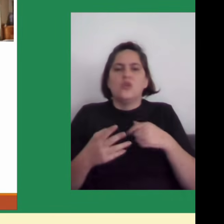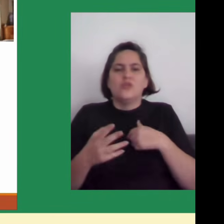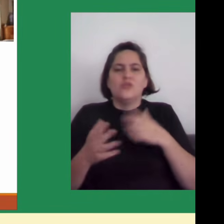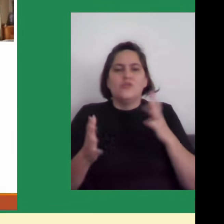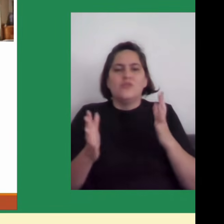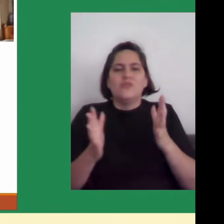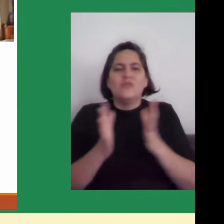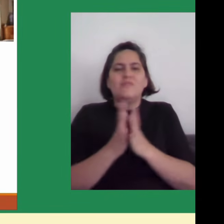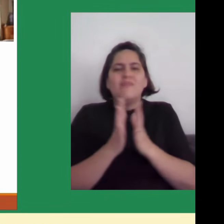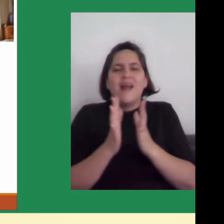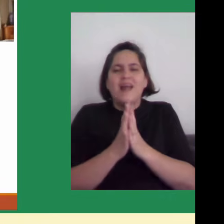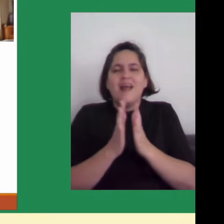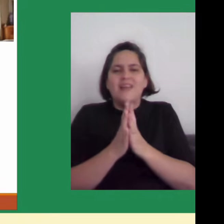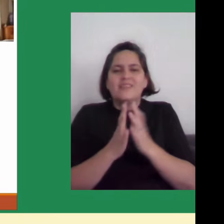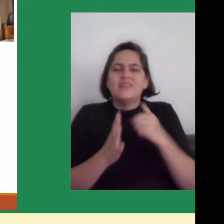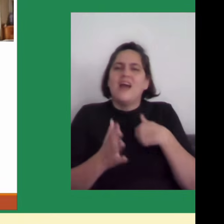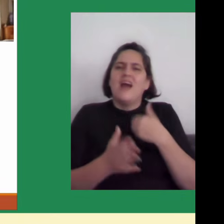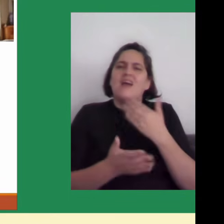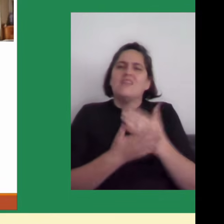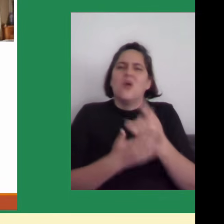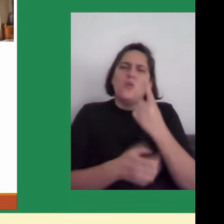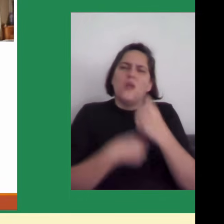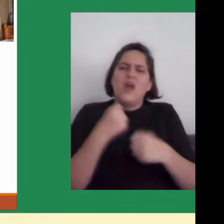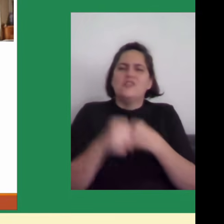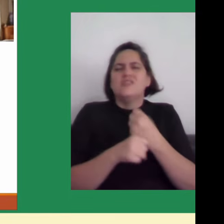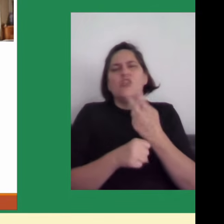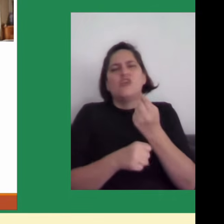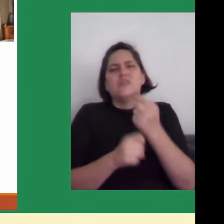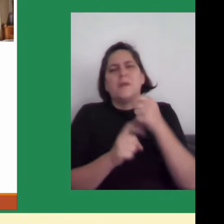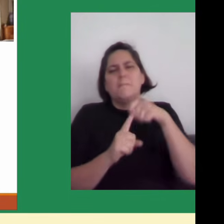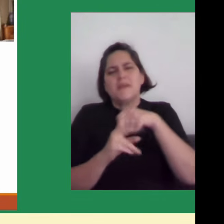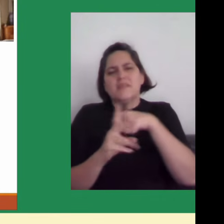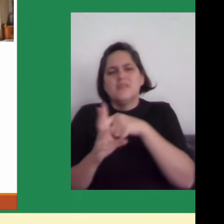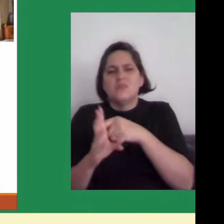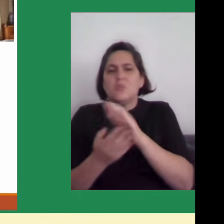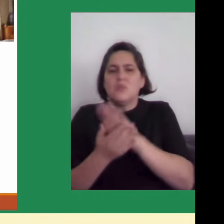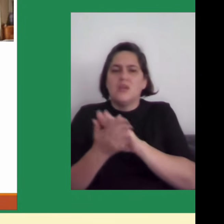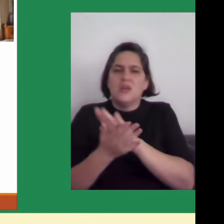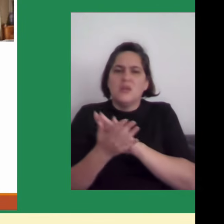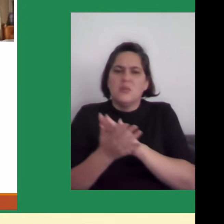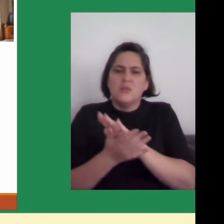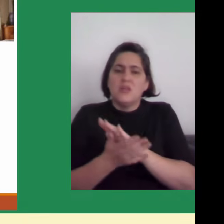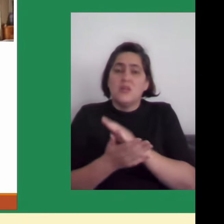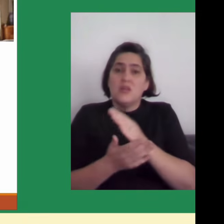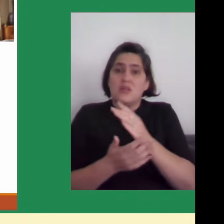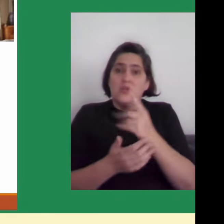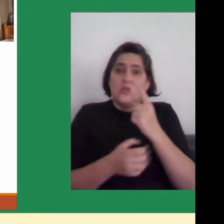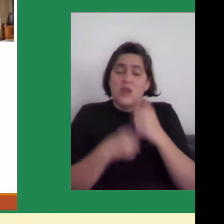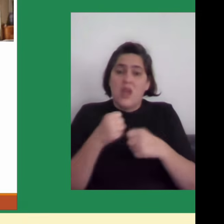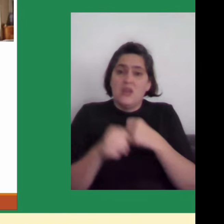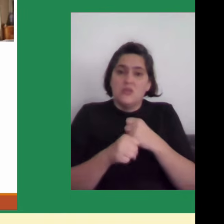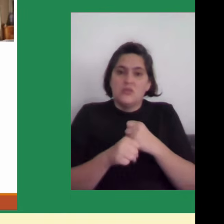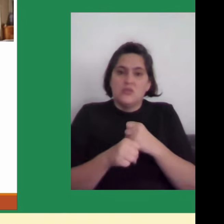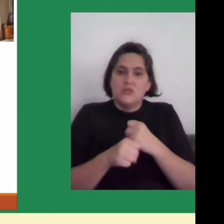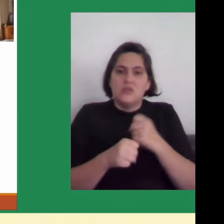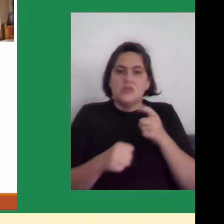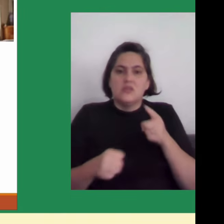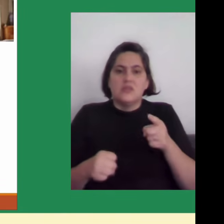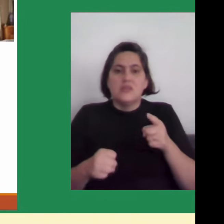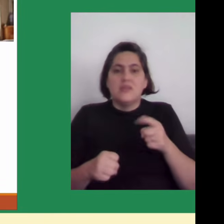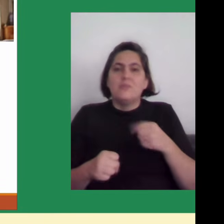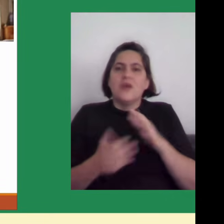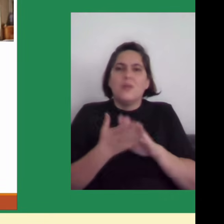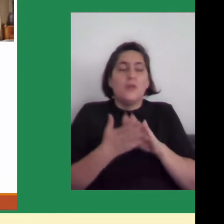edad, cuando usa pocos o ningún gesto hacia los 12 meses de edad, por ejemplo, el gesto de decir chao con la